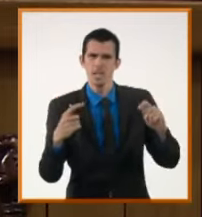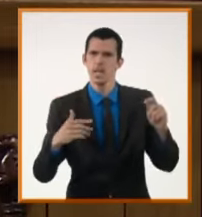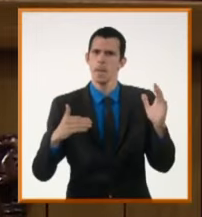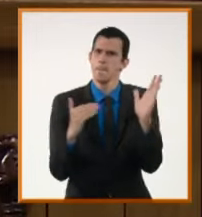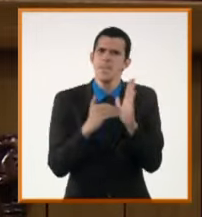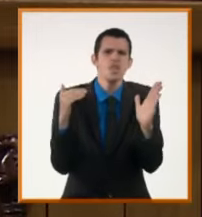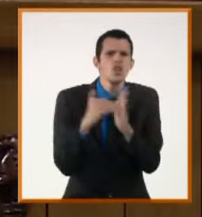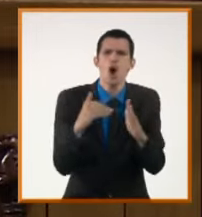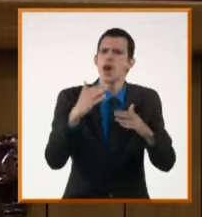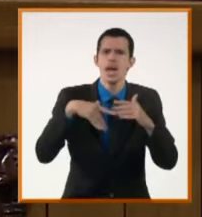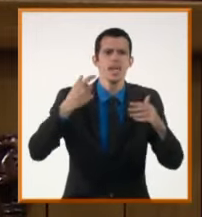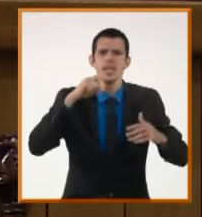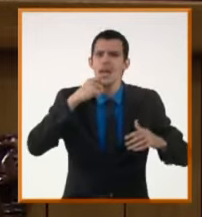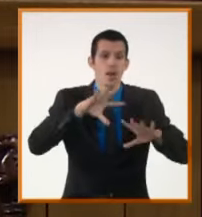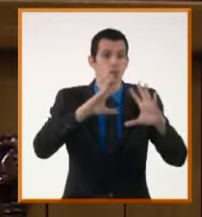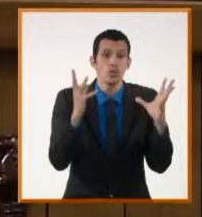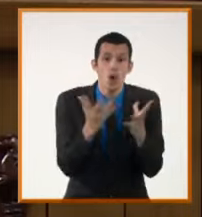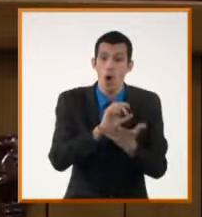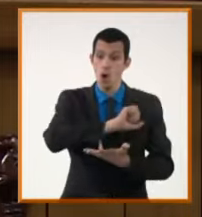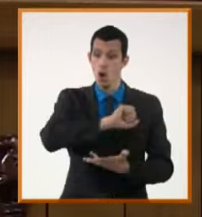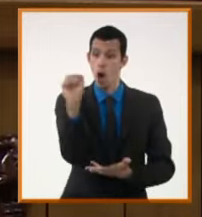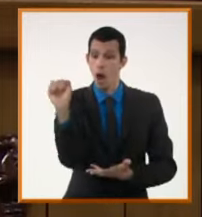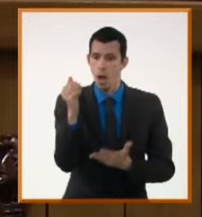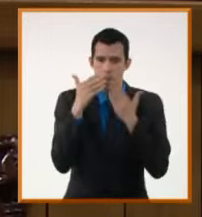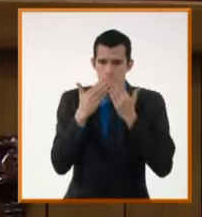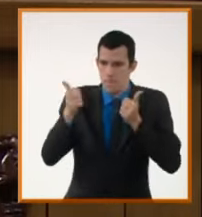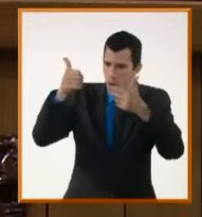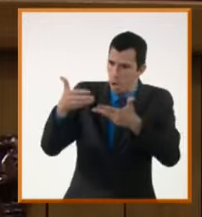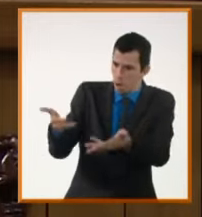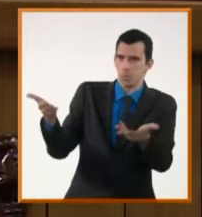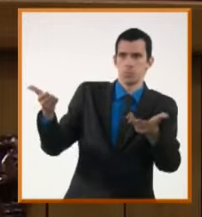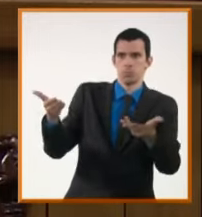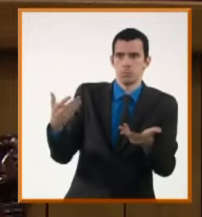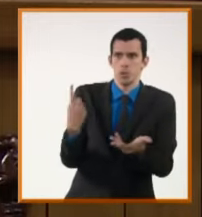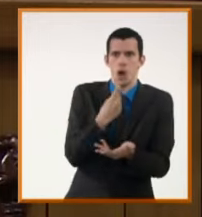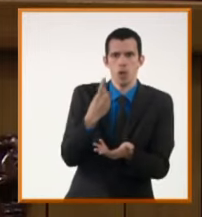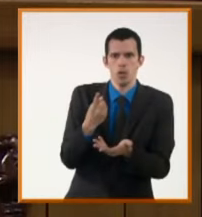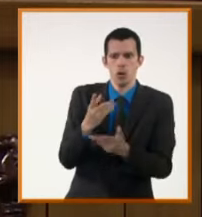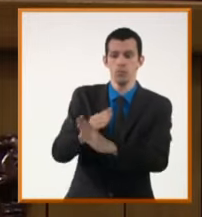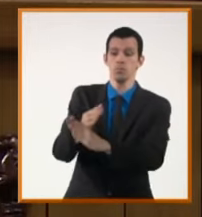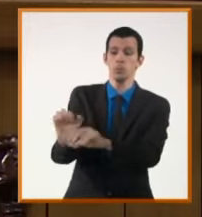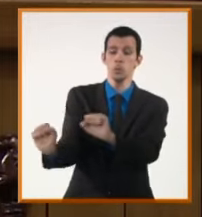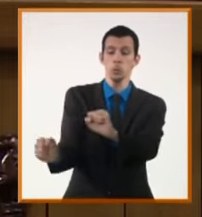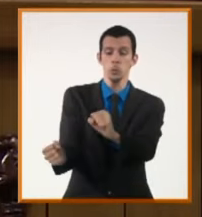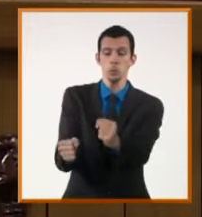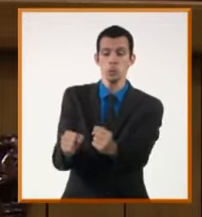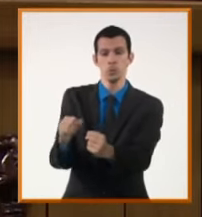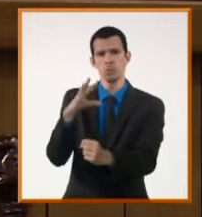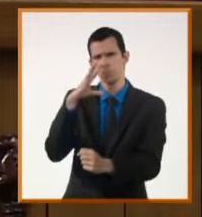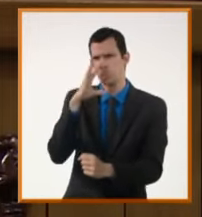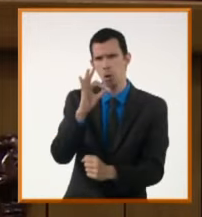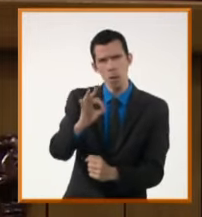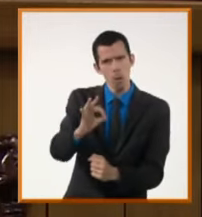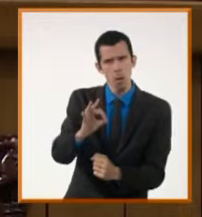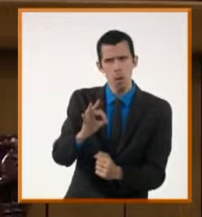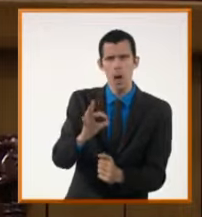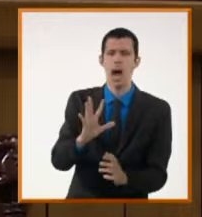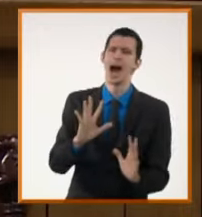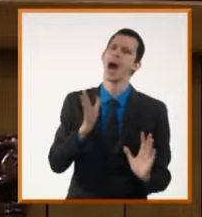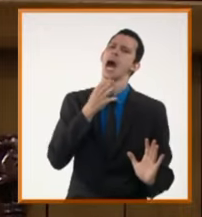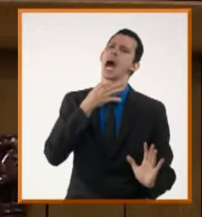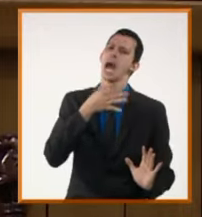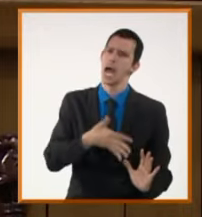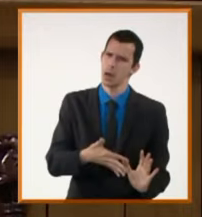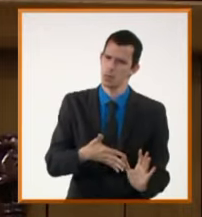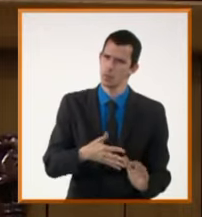sea. Nosotros no ponemos límite en eso, no nos metemos en eso. Nosotros sí nos oponemos al que no producto de su